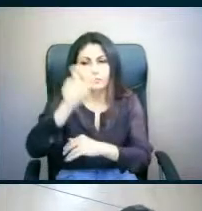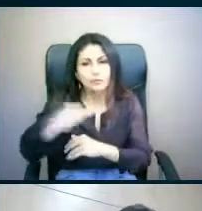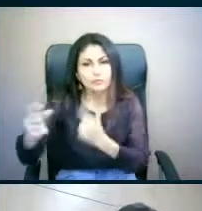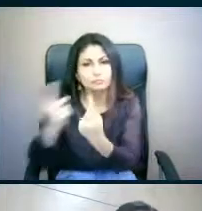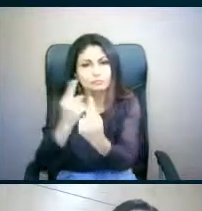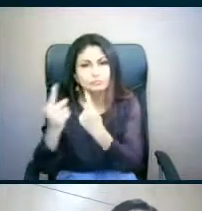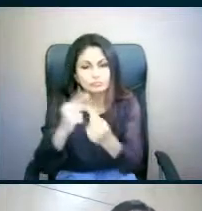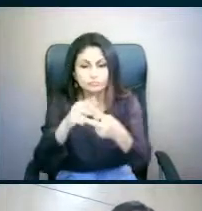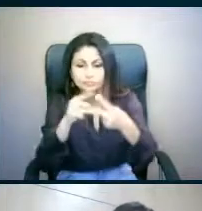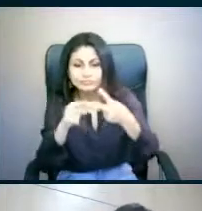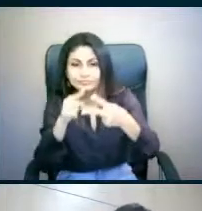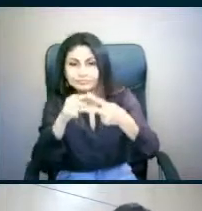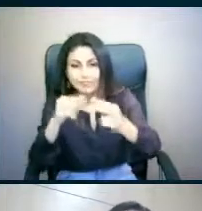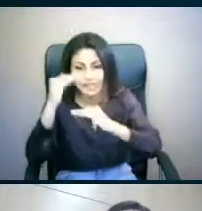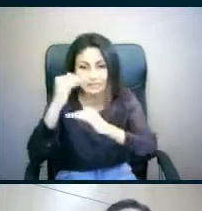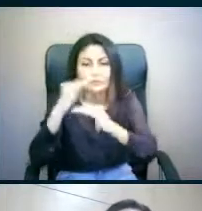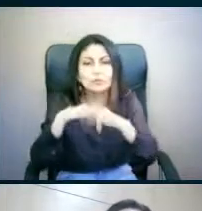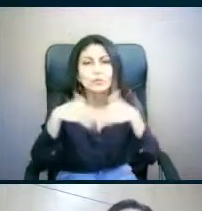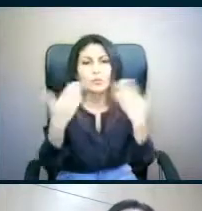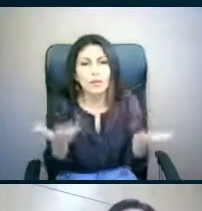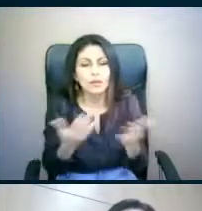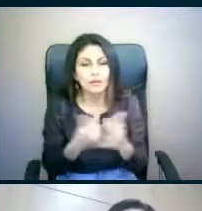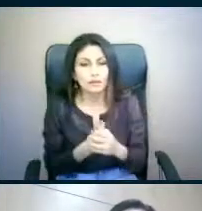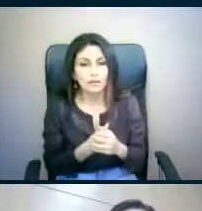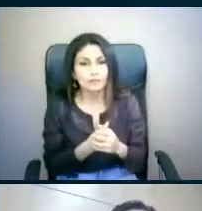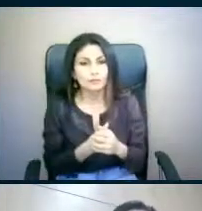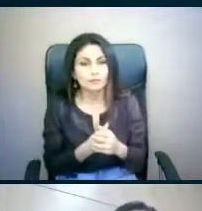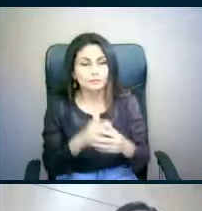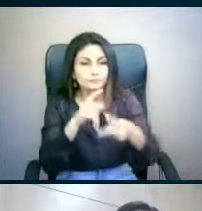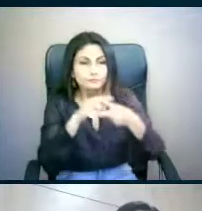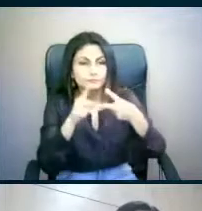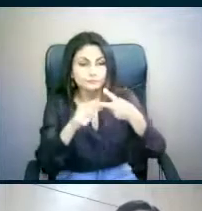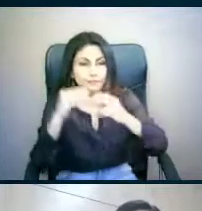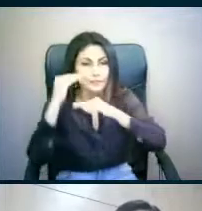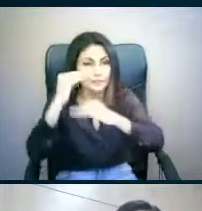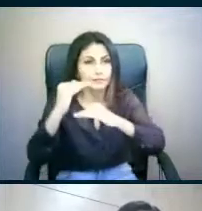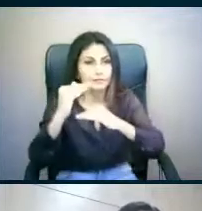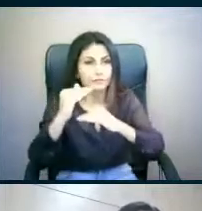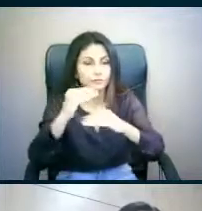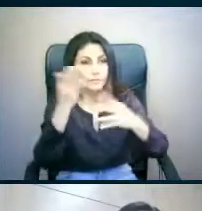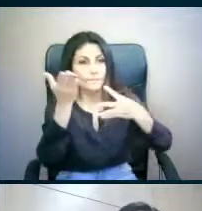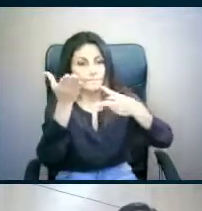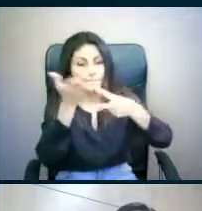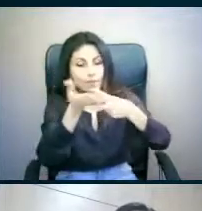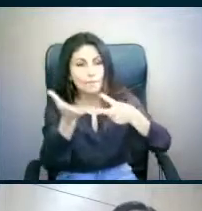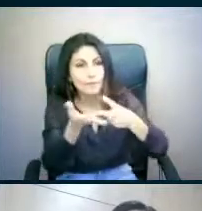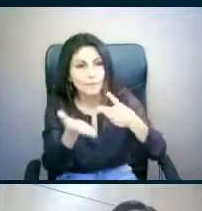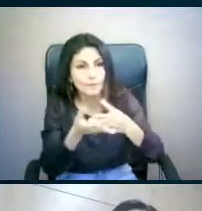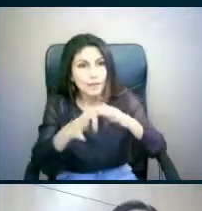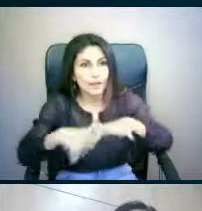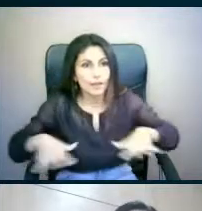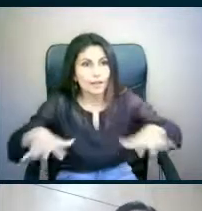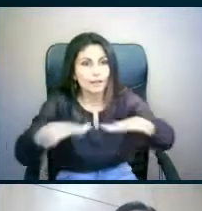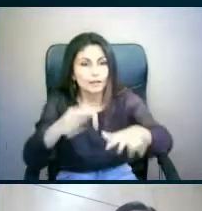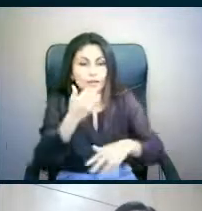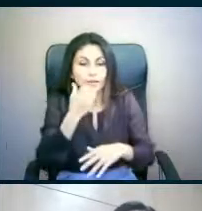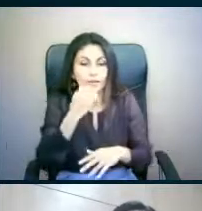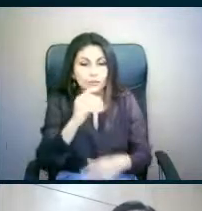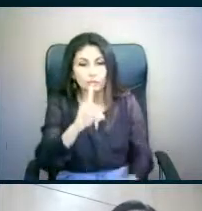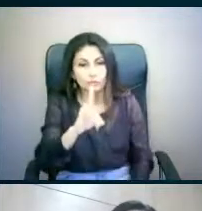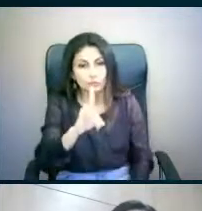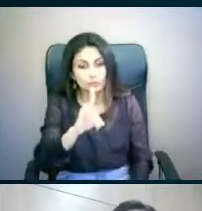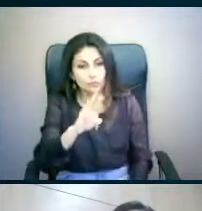indicador. Estos límites los clasifican en diferentes áreas, como son área urbana,